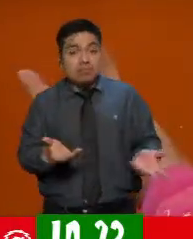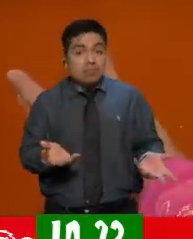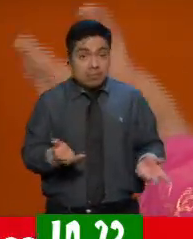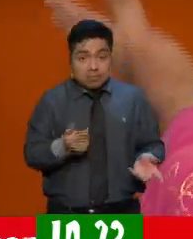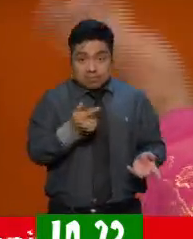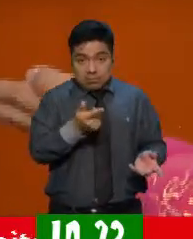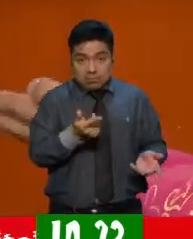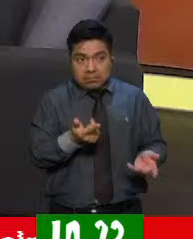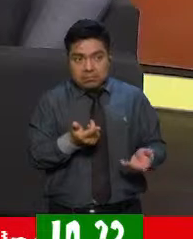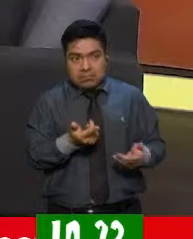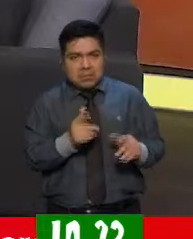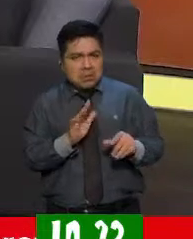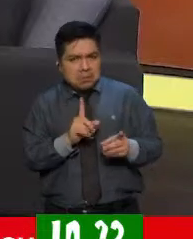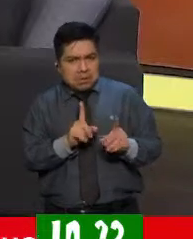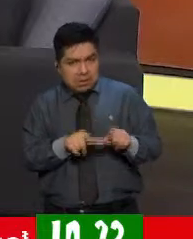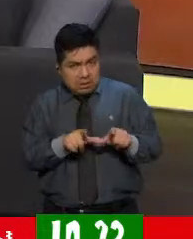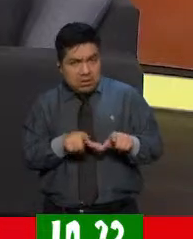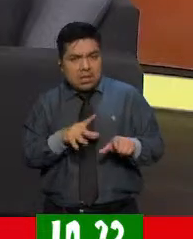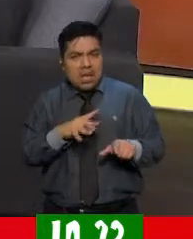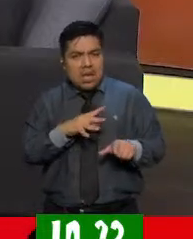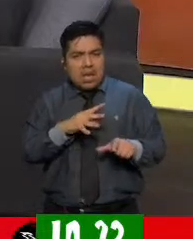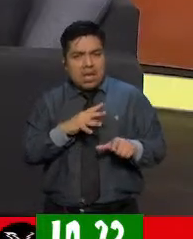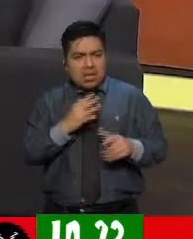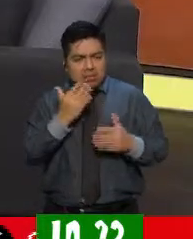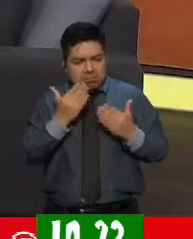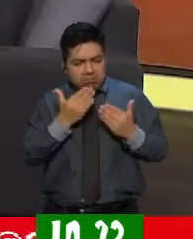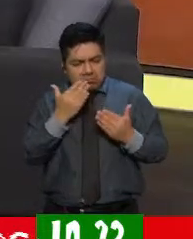¿Ustedes tienen en su sitio alguna especie de